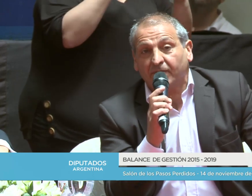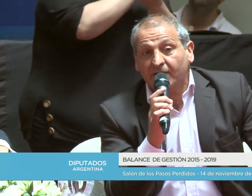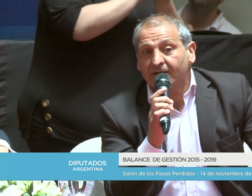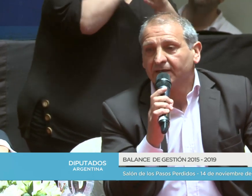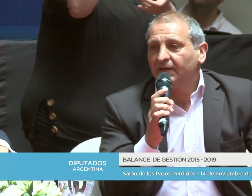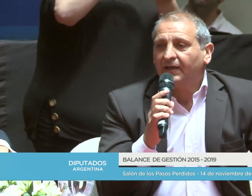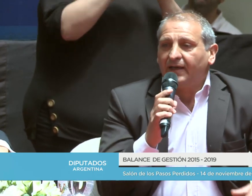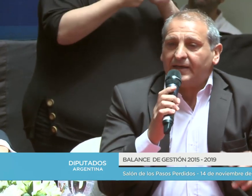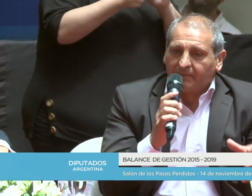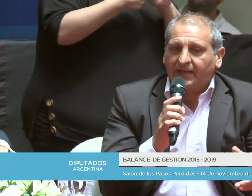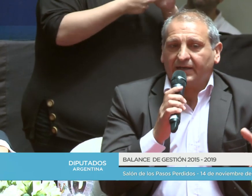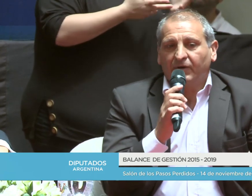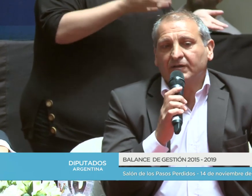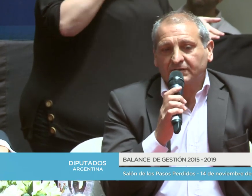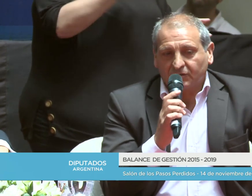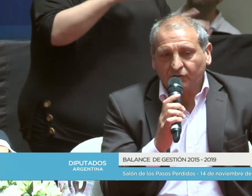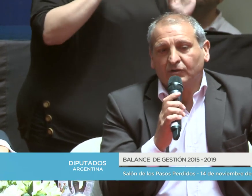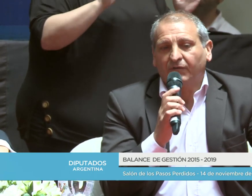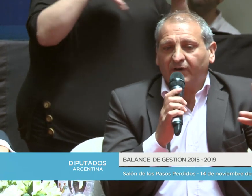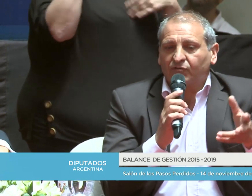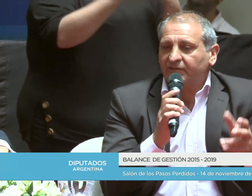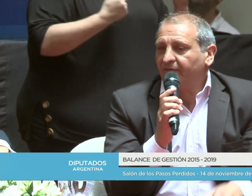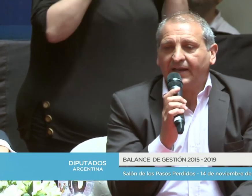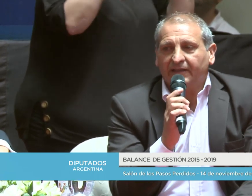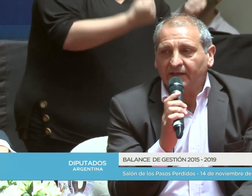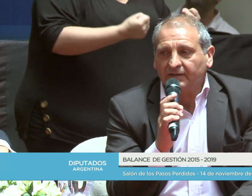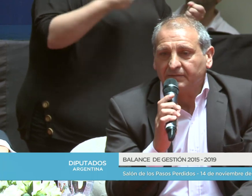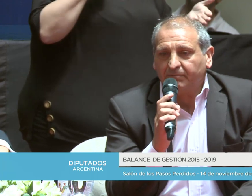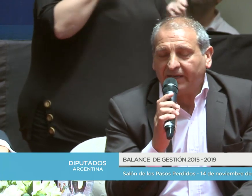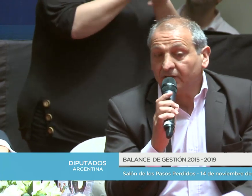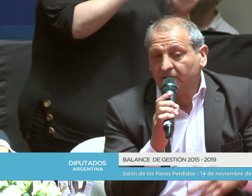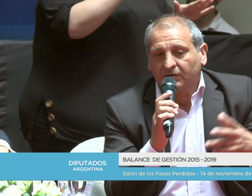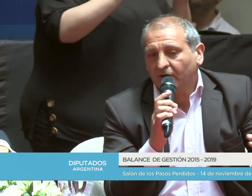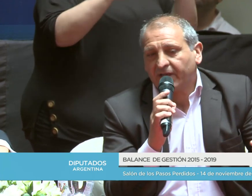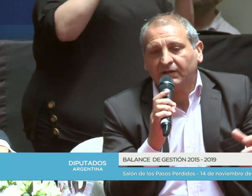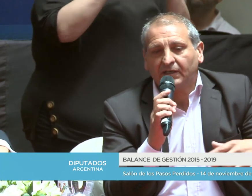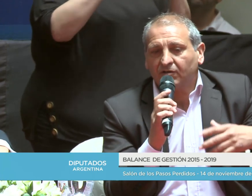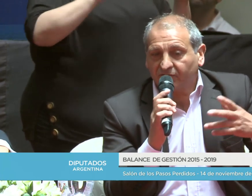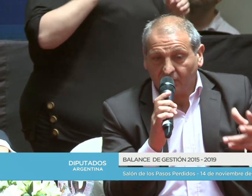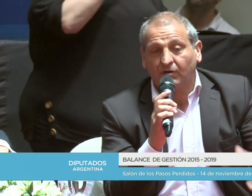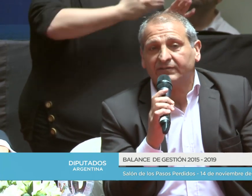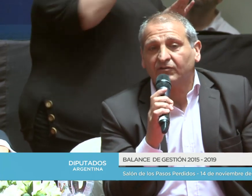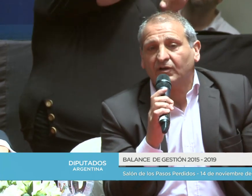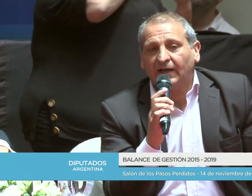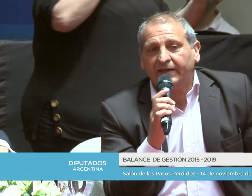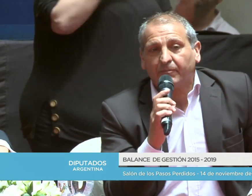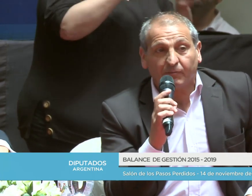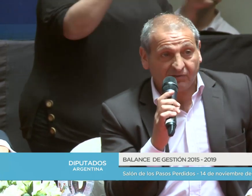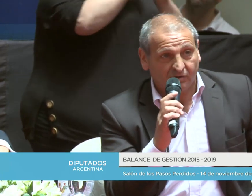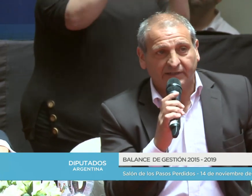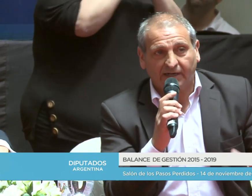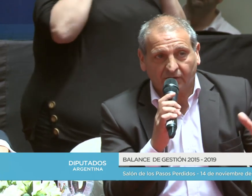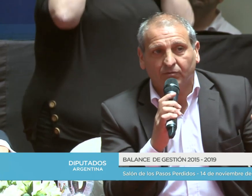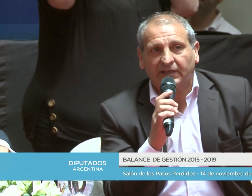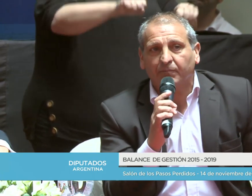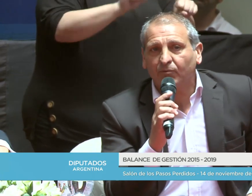resolver ese problema. Y la verdad que, bueno, con todo el esfuerzo hacia finales del periodo de gobierno anterior, se logró la sanción de la ley de